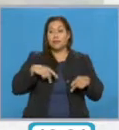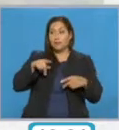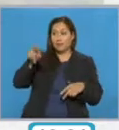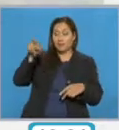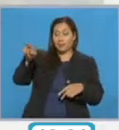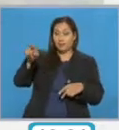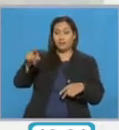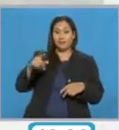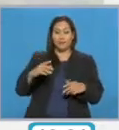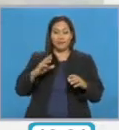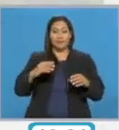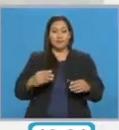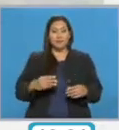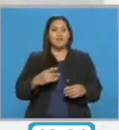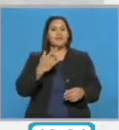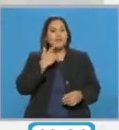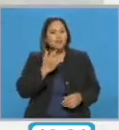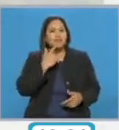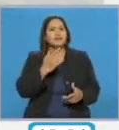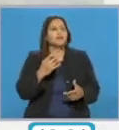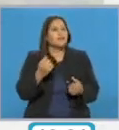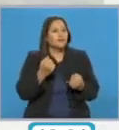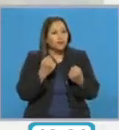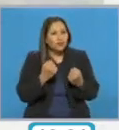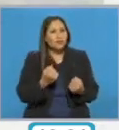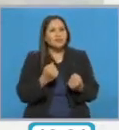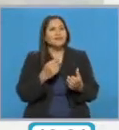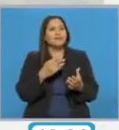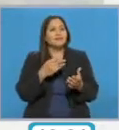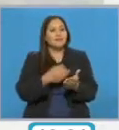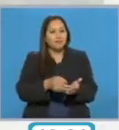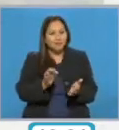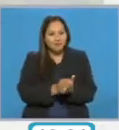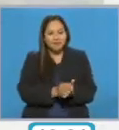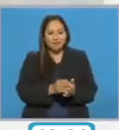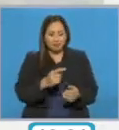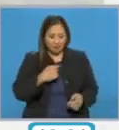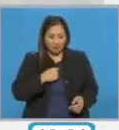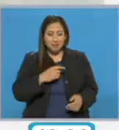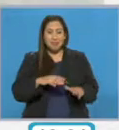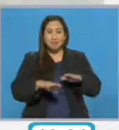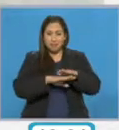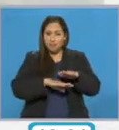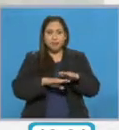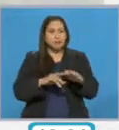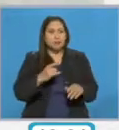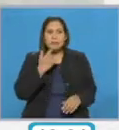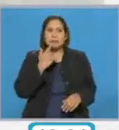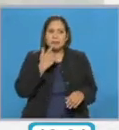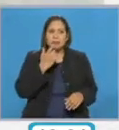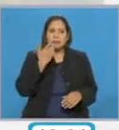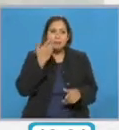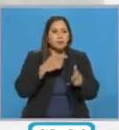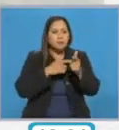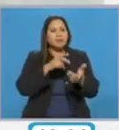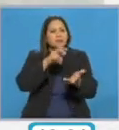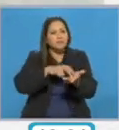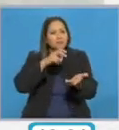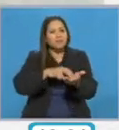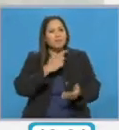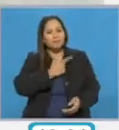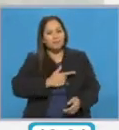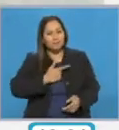un espíritu de lucha, un espíritu de no están conformes y tratan de modificar las cosas, que tienen